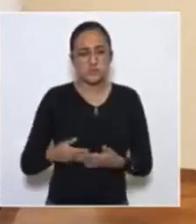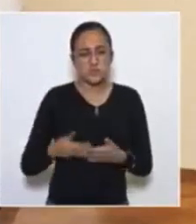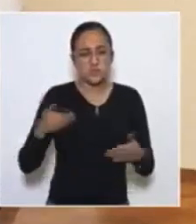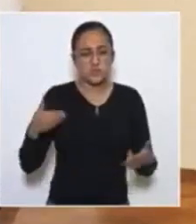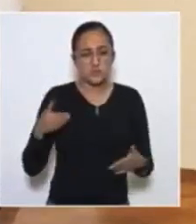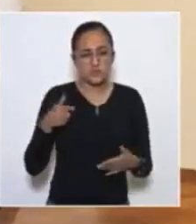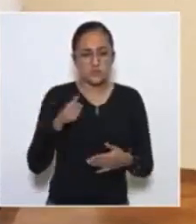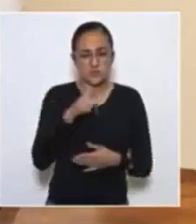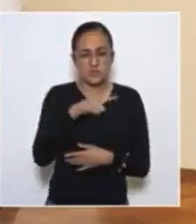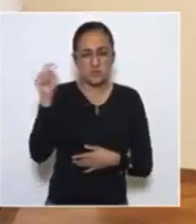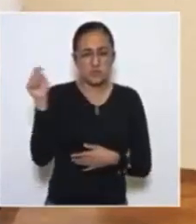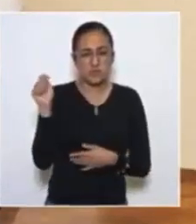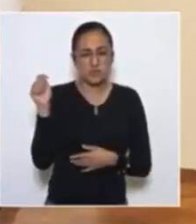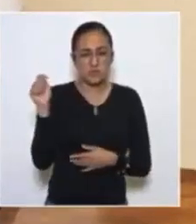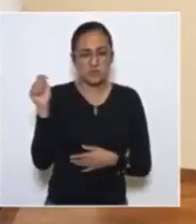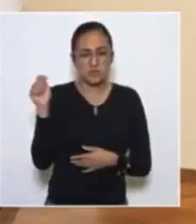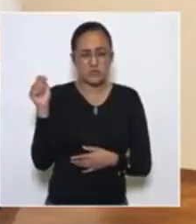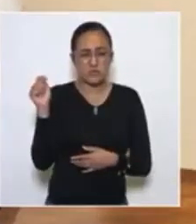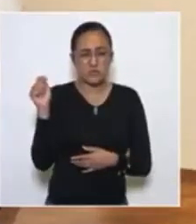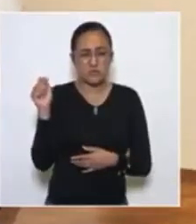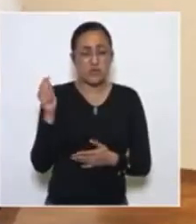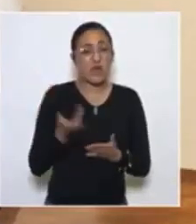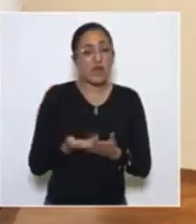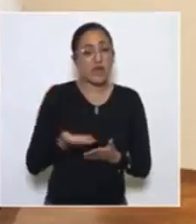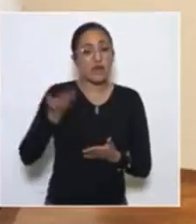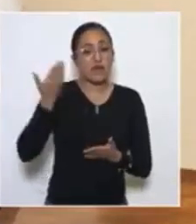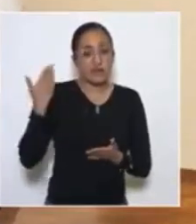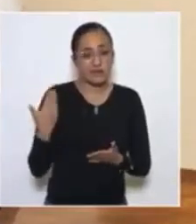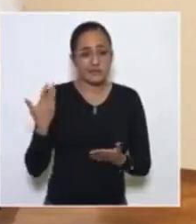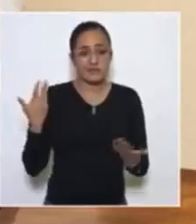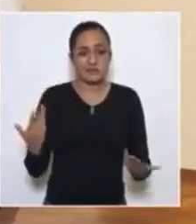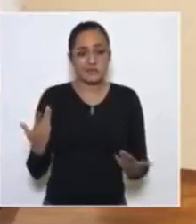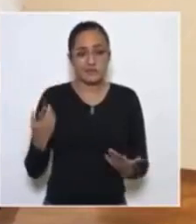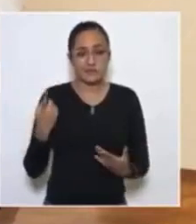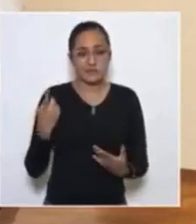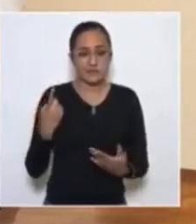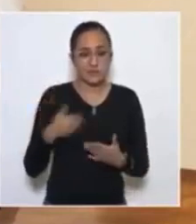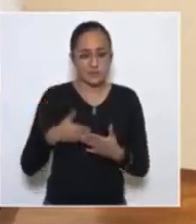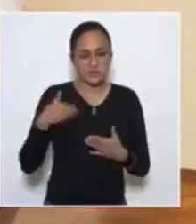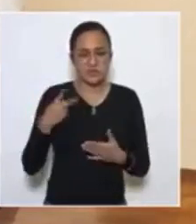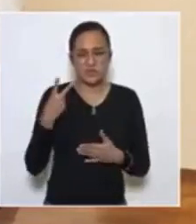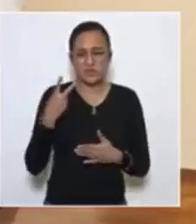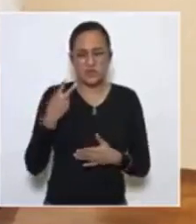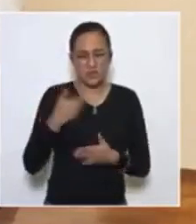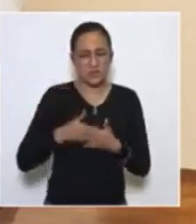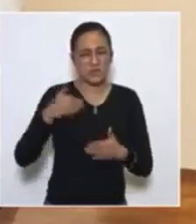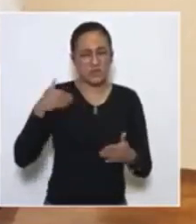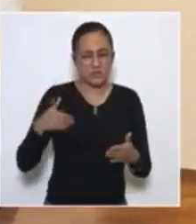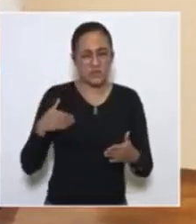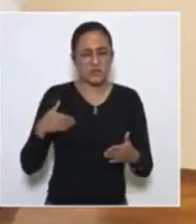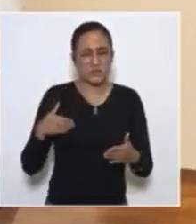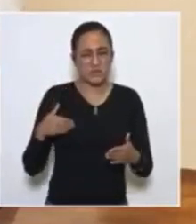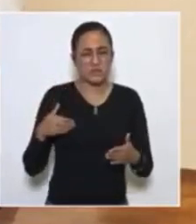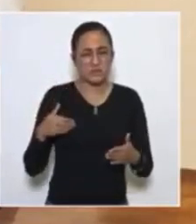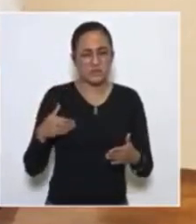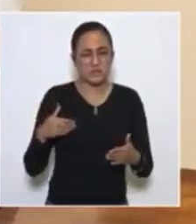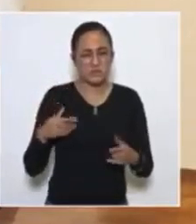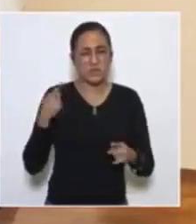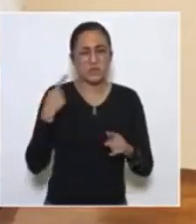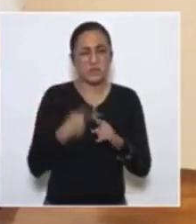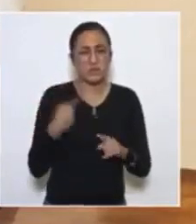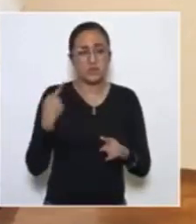de Moreno Valle, y antes, y uno antes, o dos antes, iba a